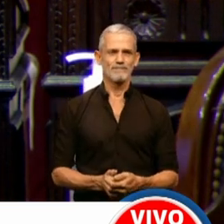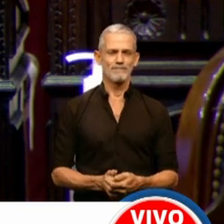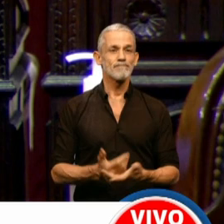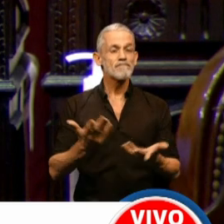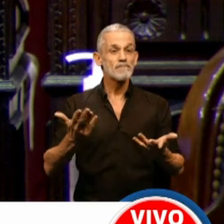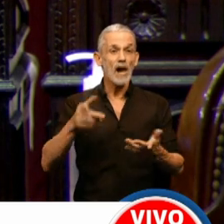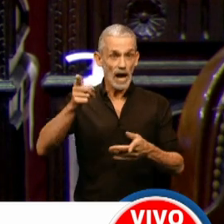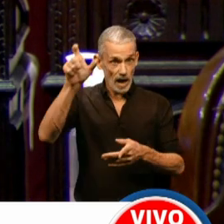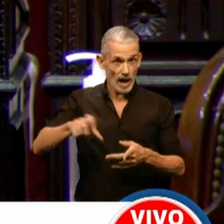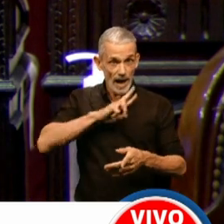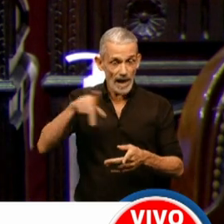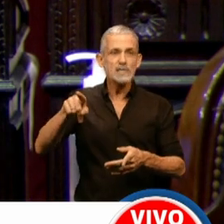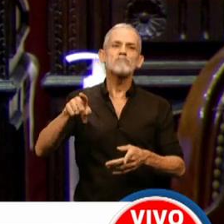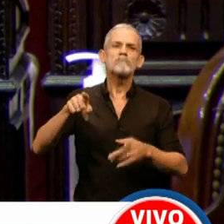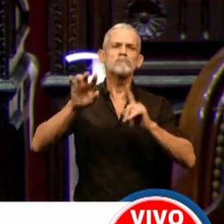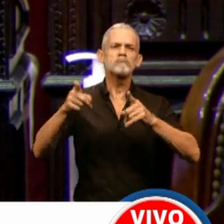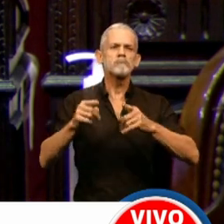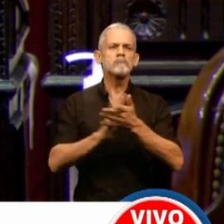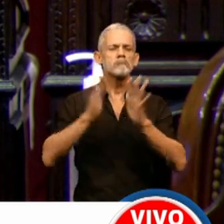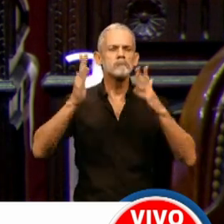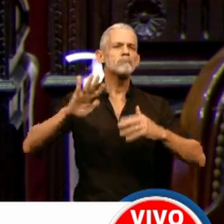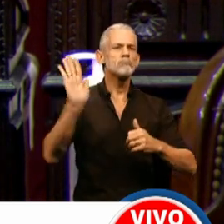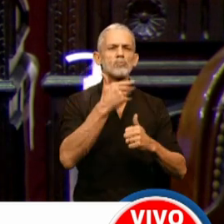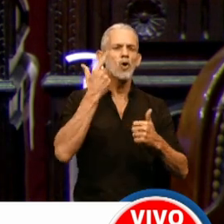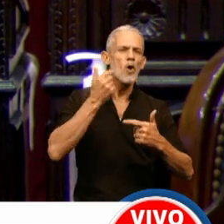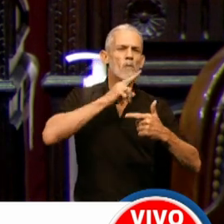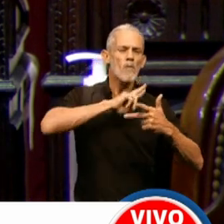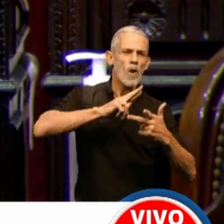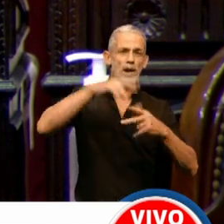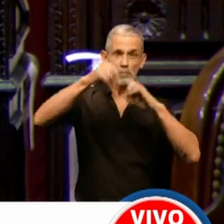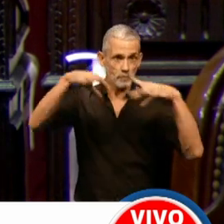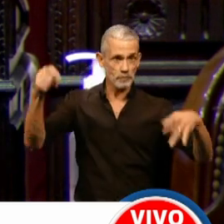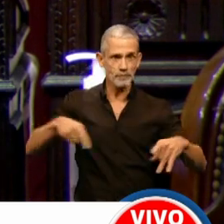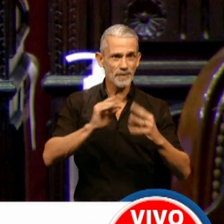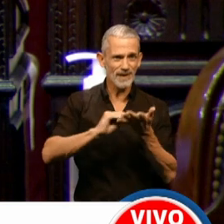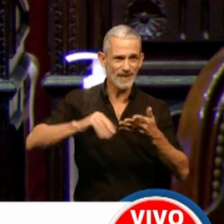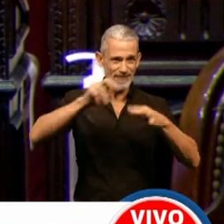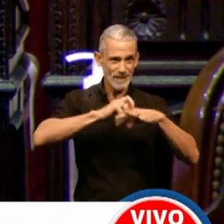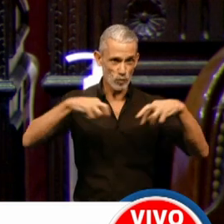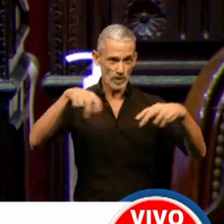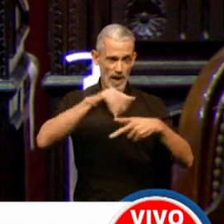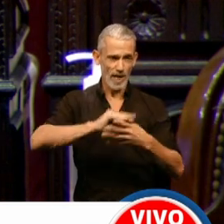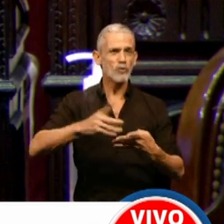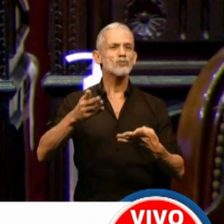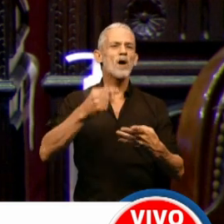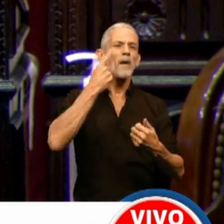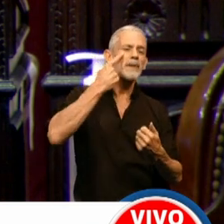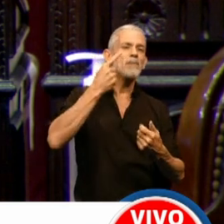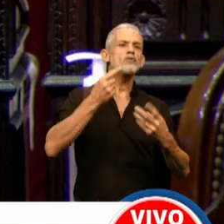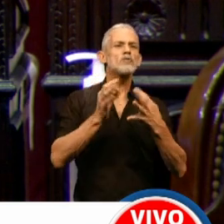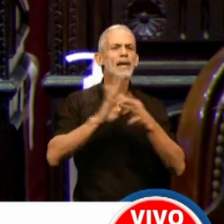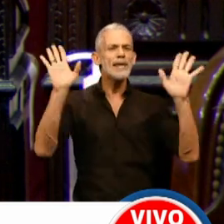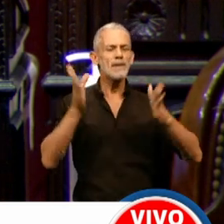como a ella también celebrar a todas todos y todos los que están presentes hoy vivas y